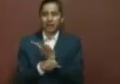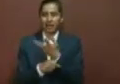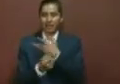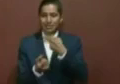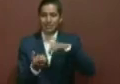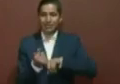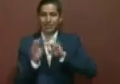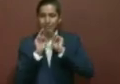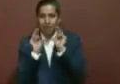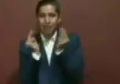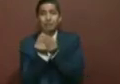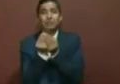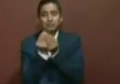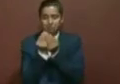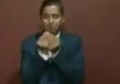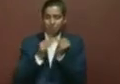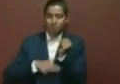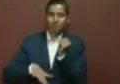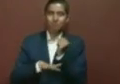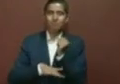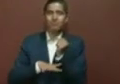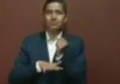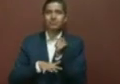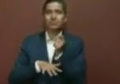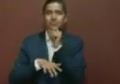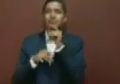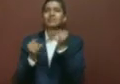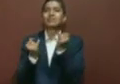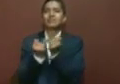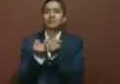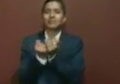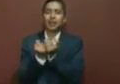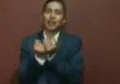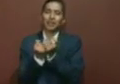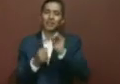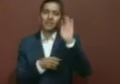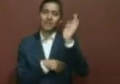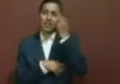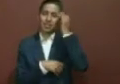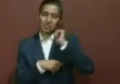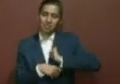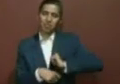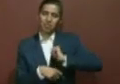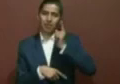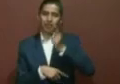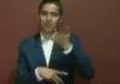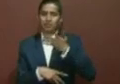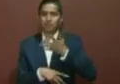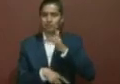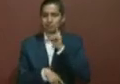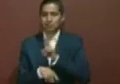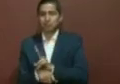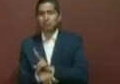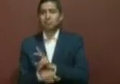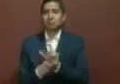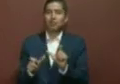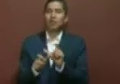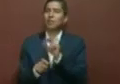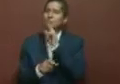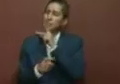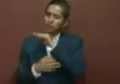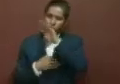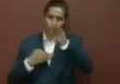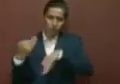a delincuencia organizada y en consecuencia es competencia federal. Entonces, más bien entre todos hay que